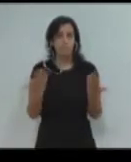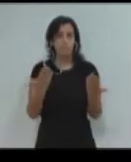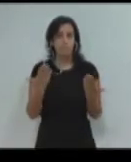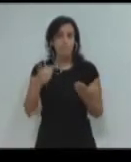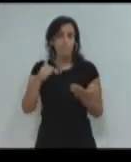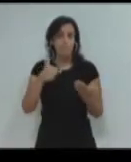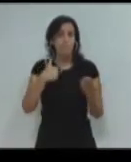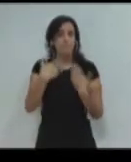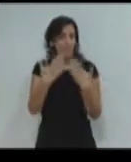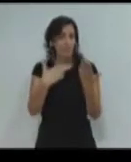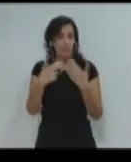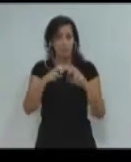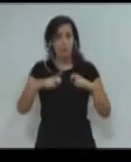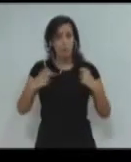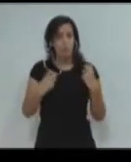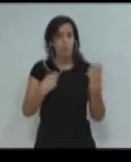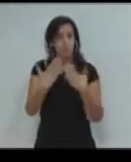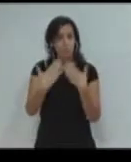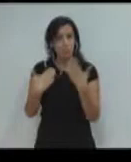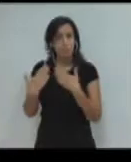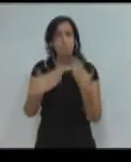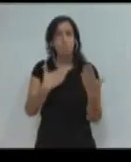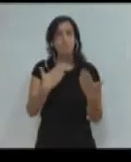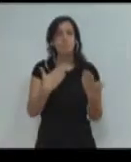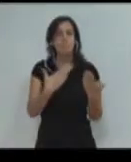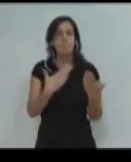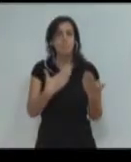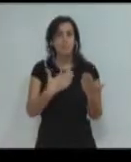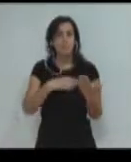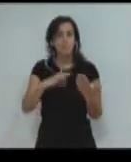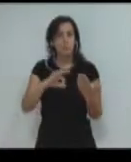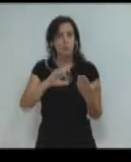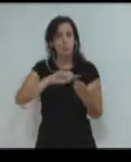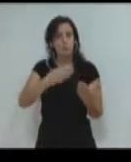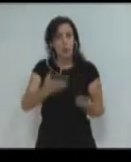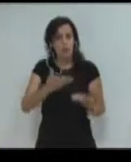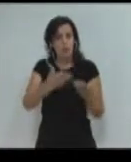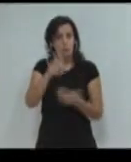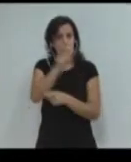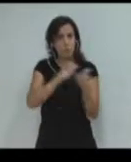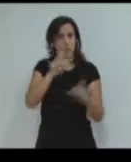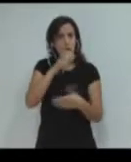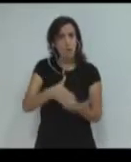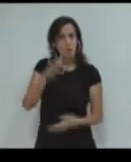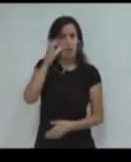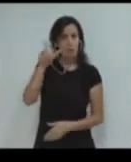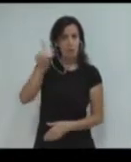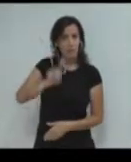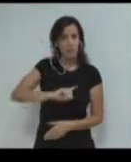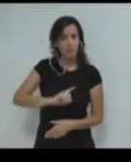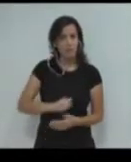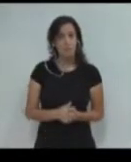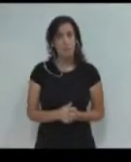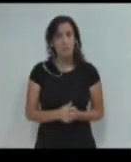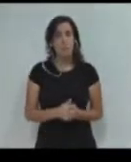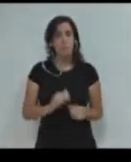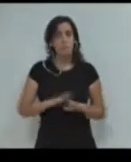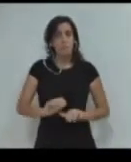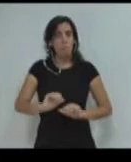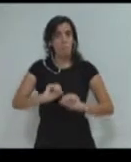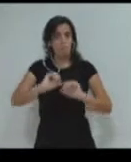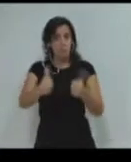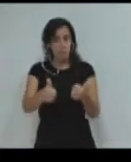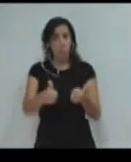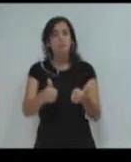este diálogo entre todos nosotros que pueda ayudar a las personas que nos estén escuchando. Por romper el hielo,